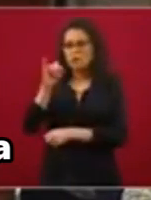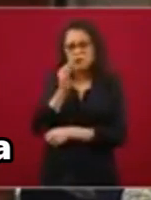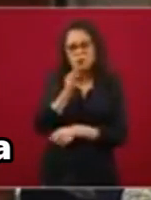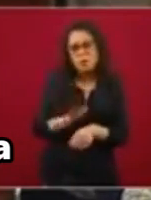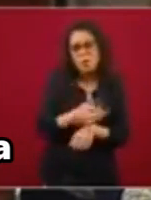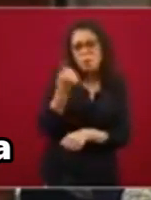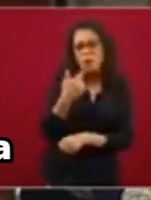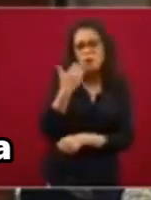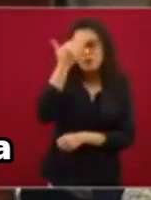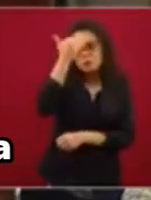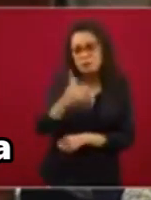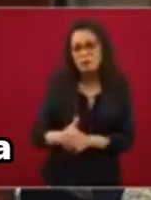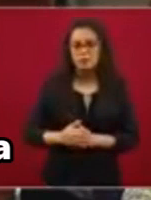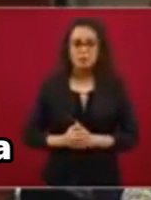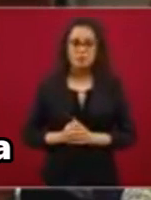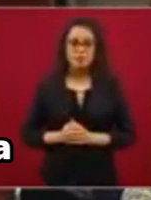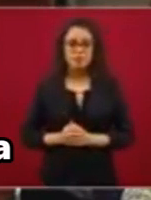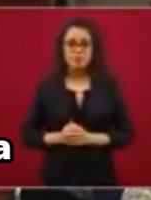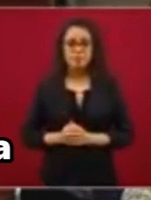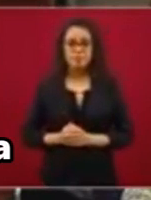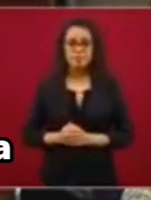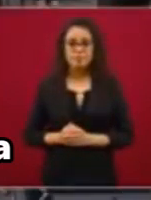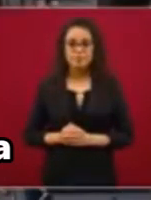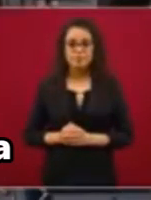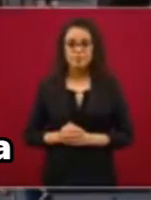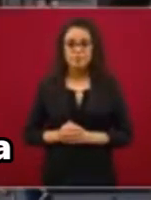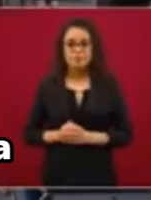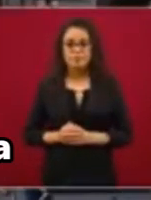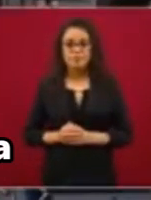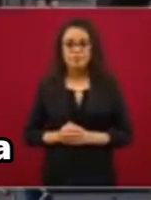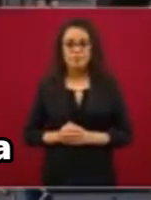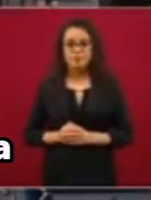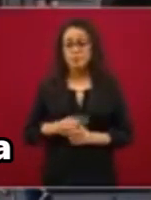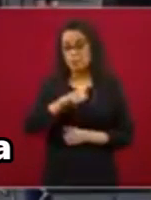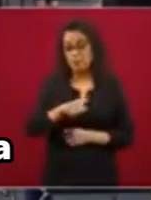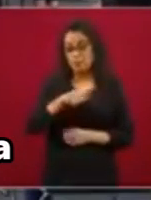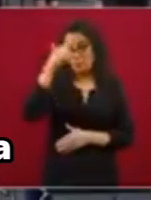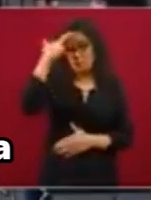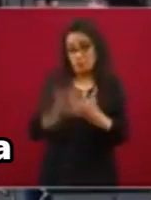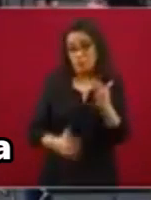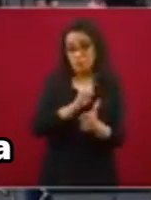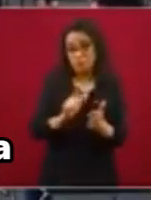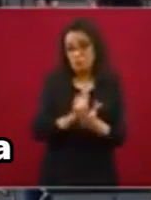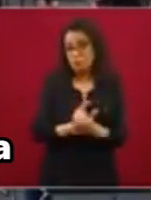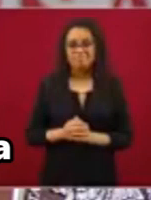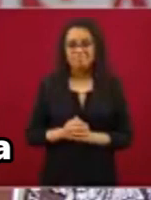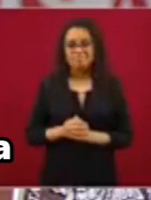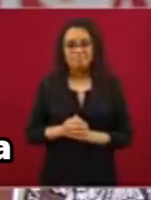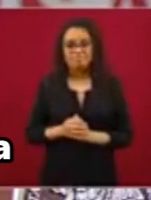¿Por qué lo permite? Empezando. Yo soy es una ilegalidad. No respetar. Respetuoso es de la desacato.